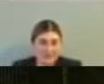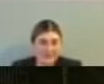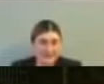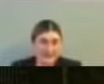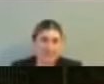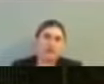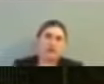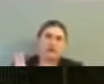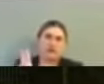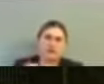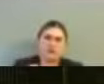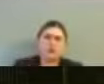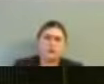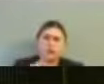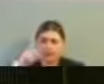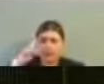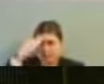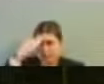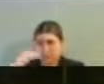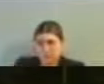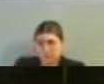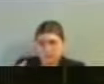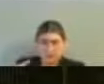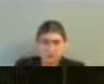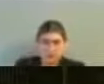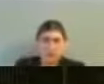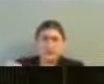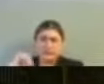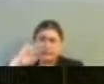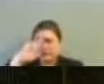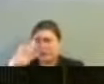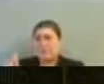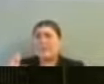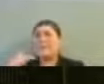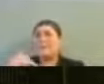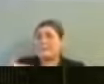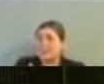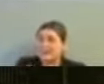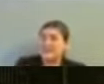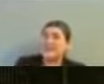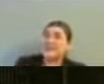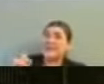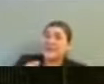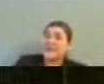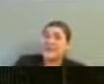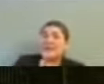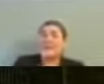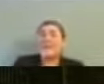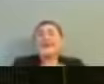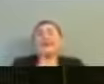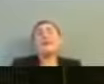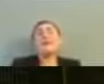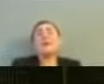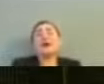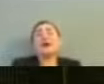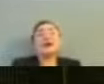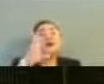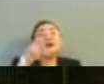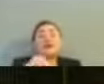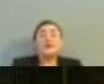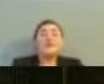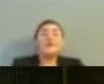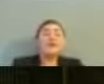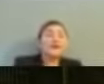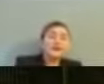jamás negaré, pero se trata también de no afectar a